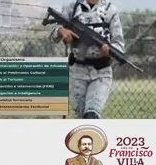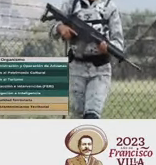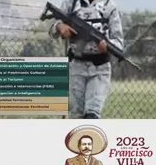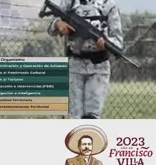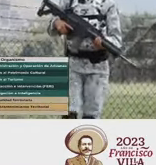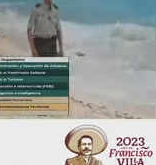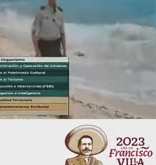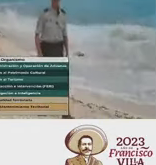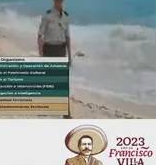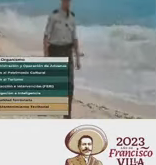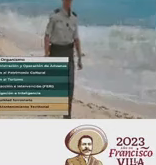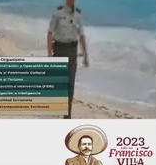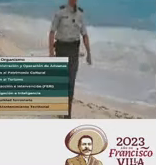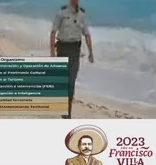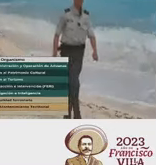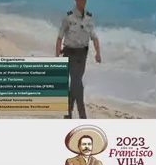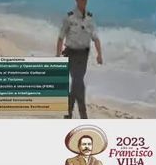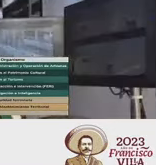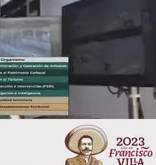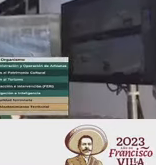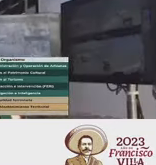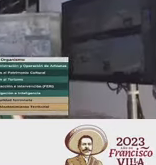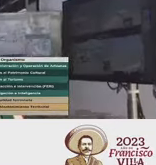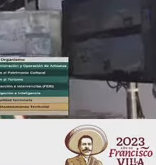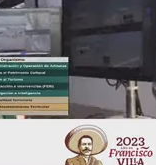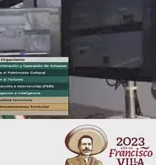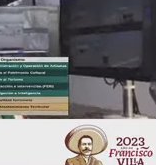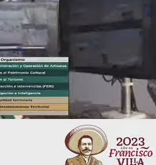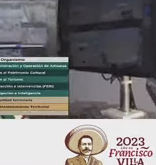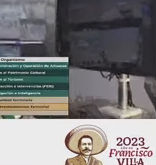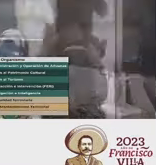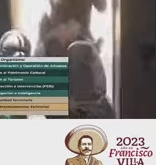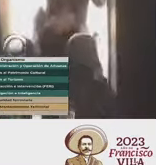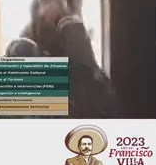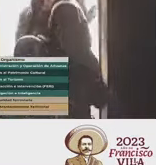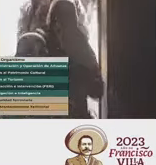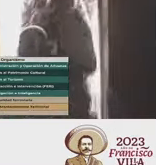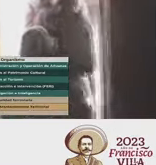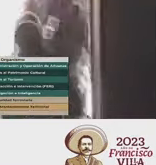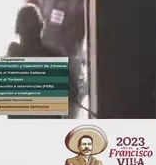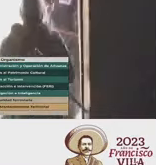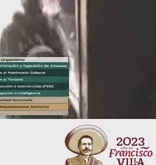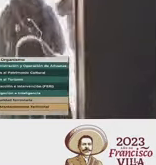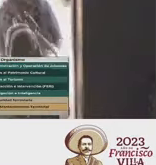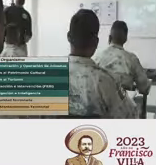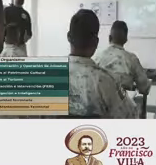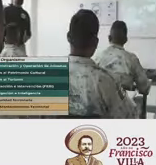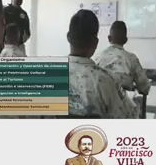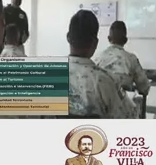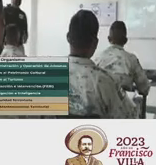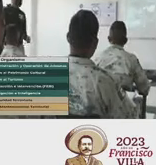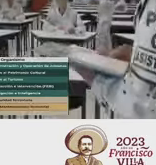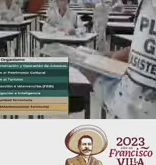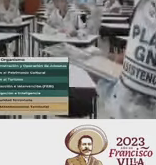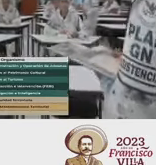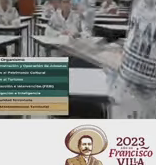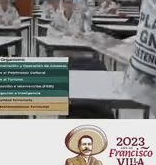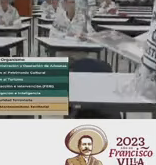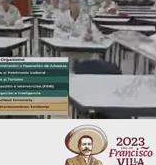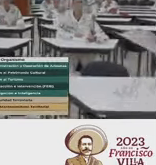Administración y Operación de Aduanas, el de Protección al Patrimonio Cultural, el de Protección al